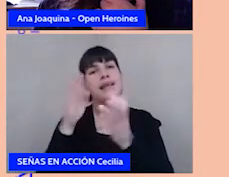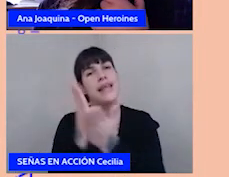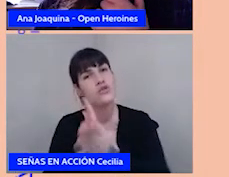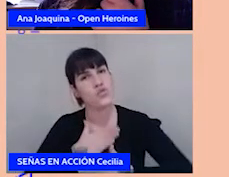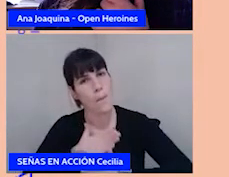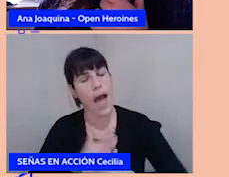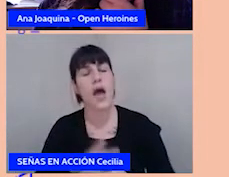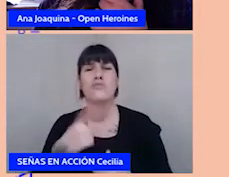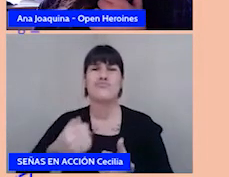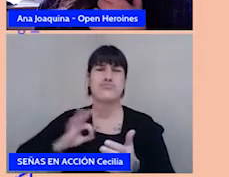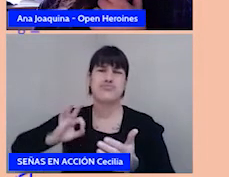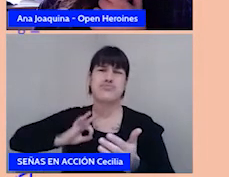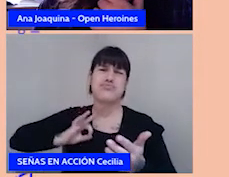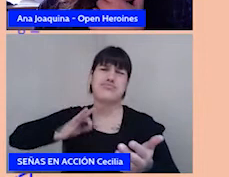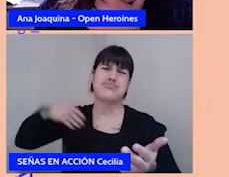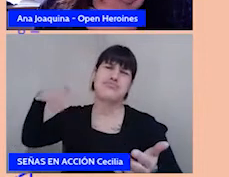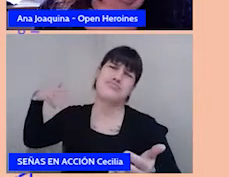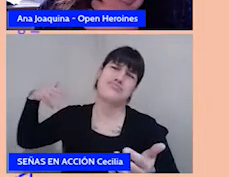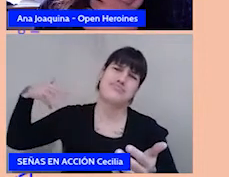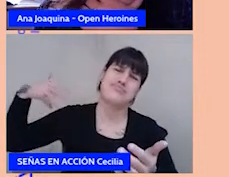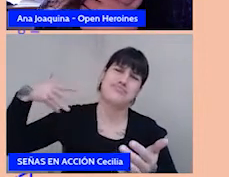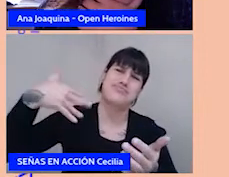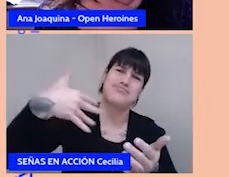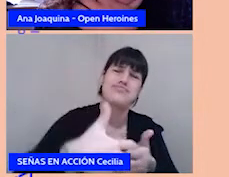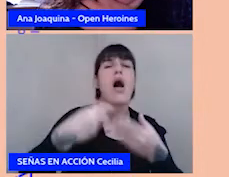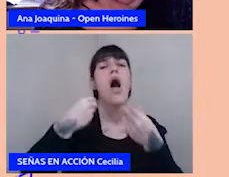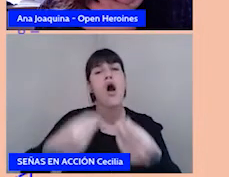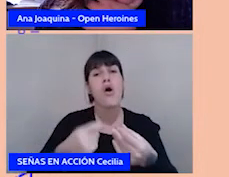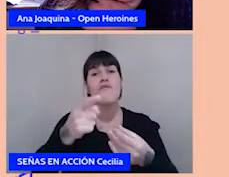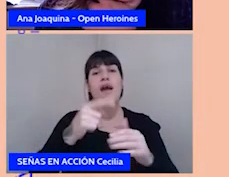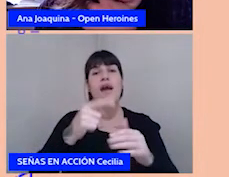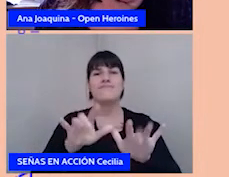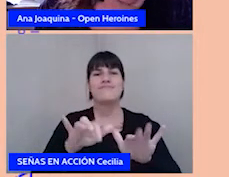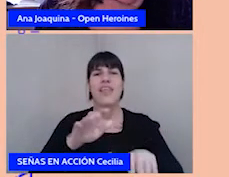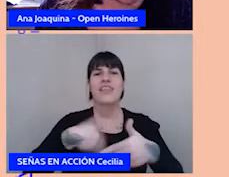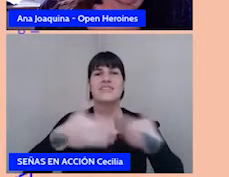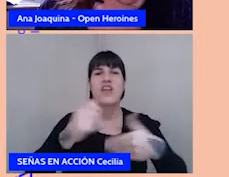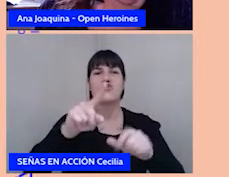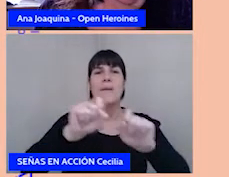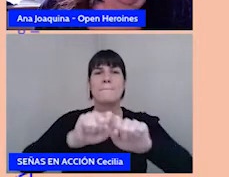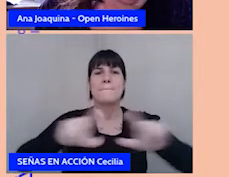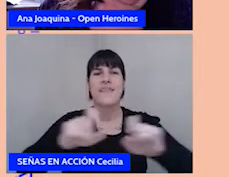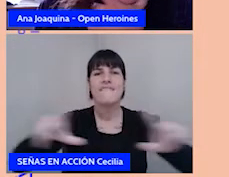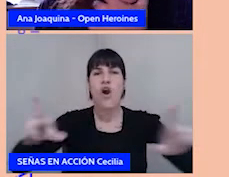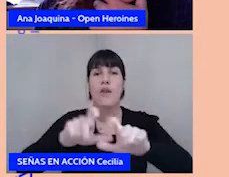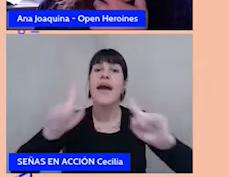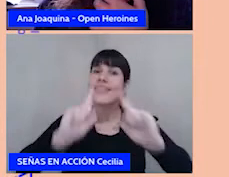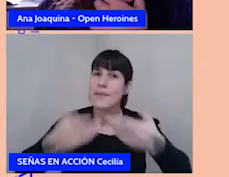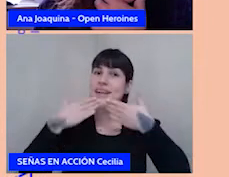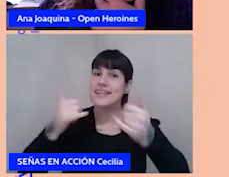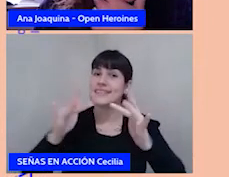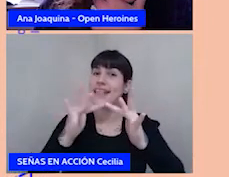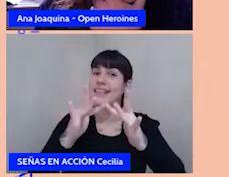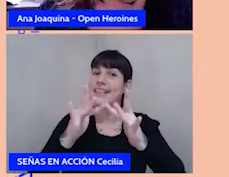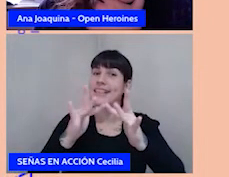muchos años lo hice a partir del desarrollo de plataformas y del uso de la tecnología, ¿no? Estuve